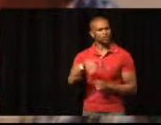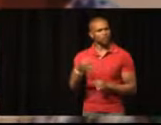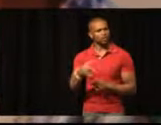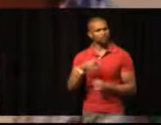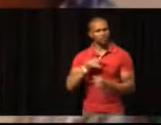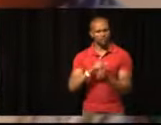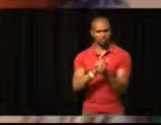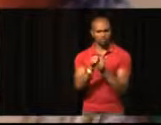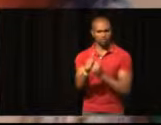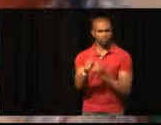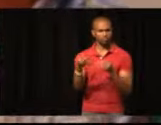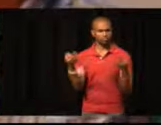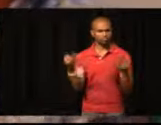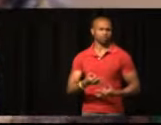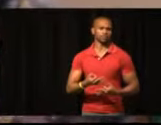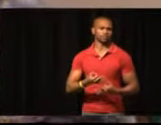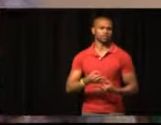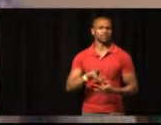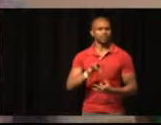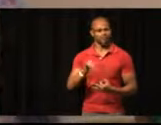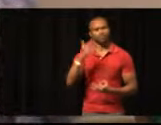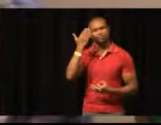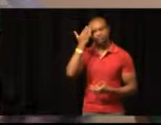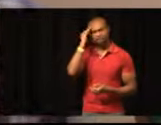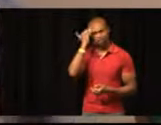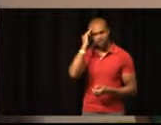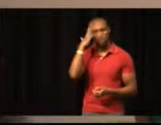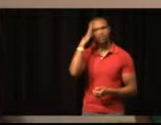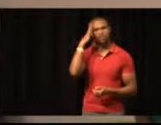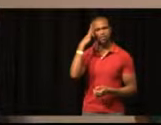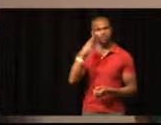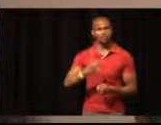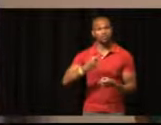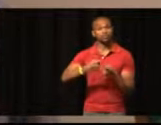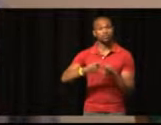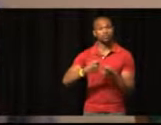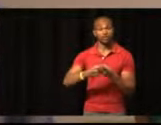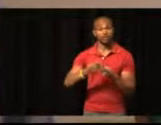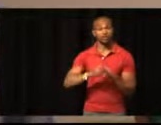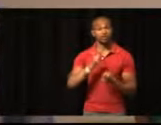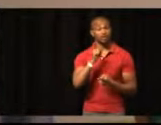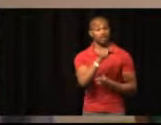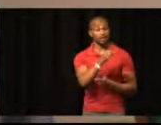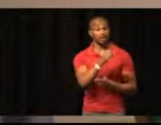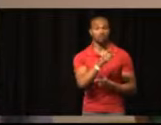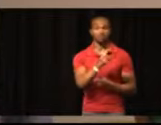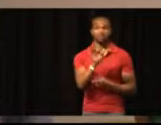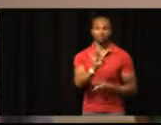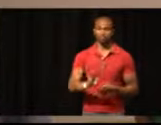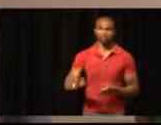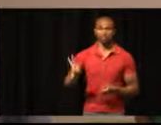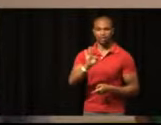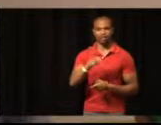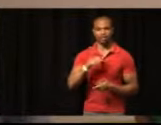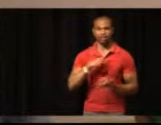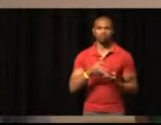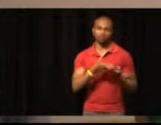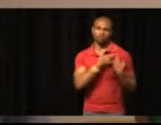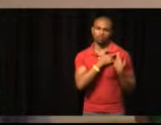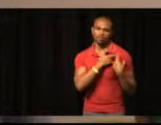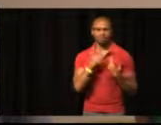cuando llegue al deporte de performance. Podrá comprender entonces por qué estar